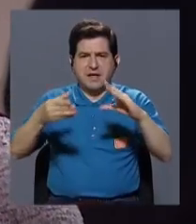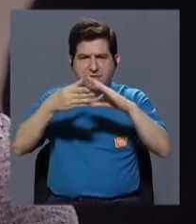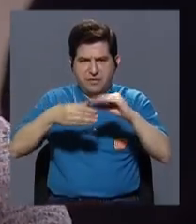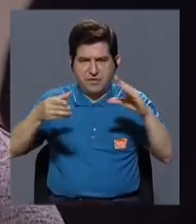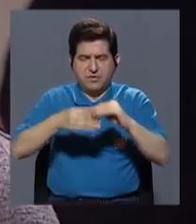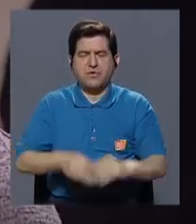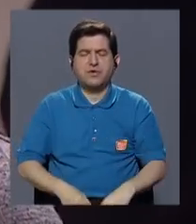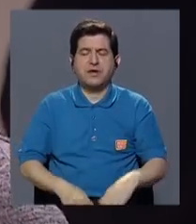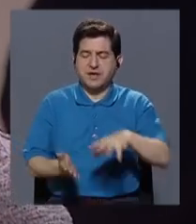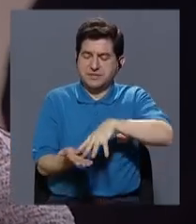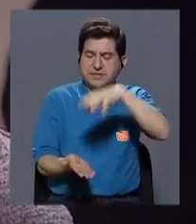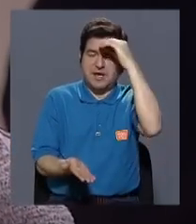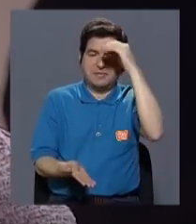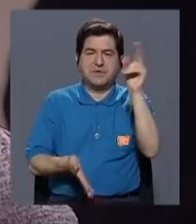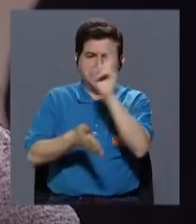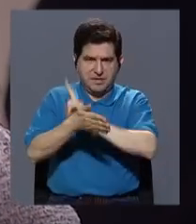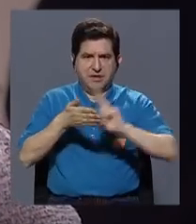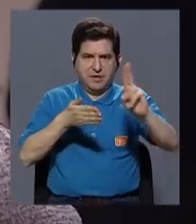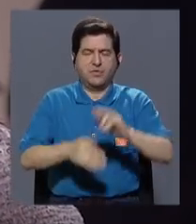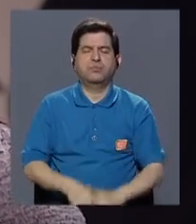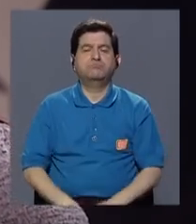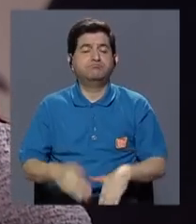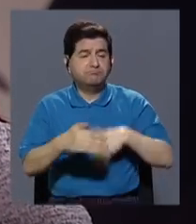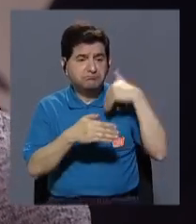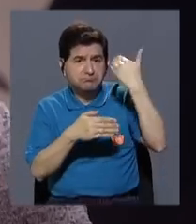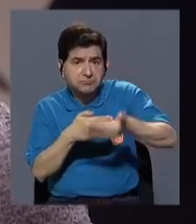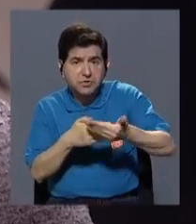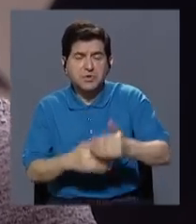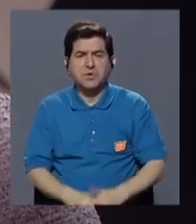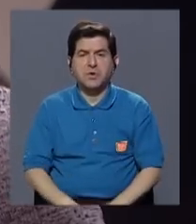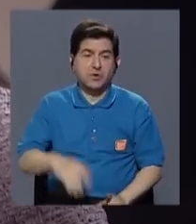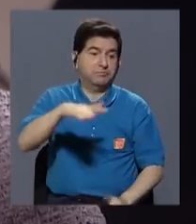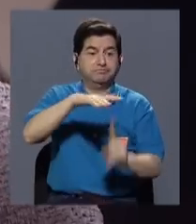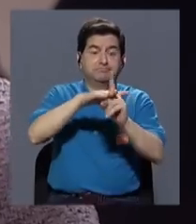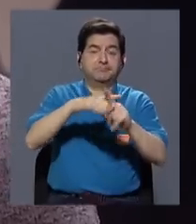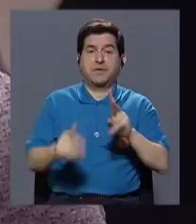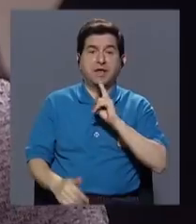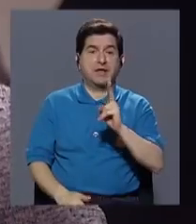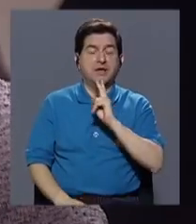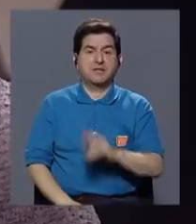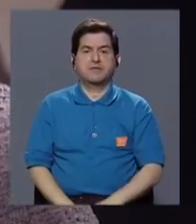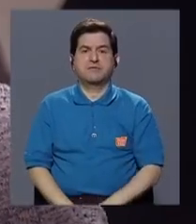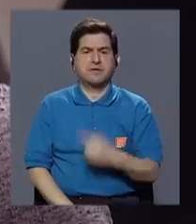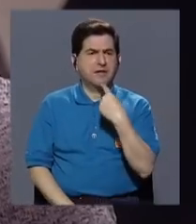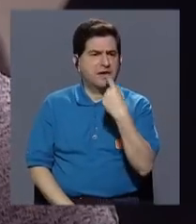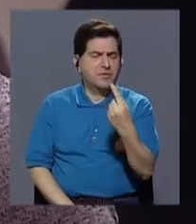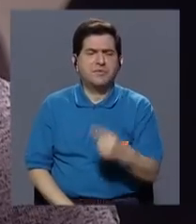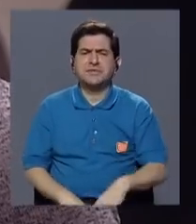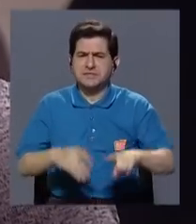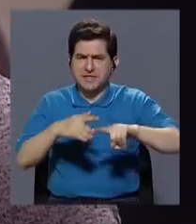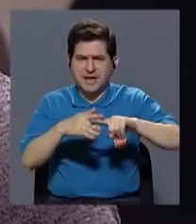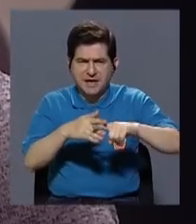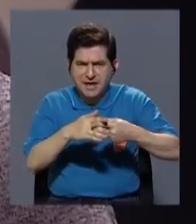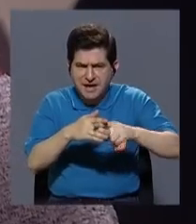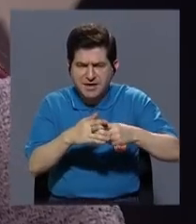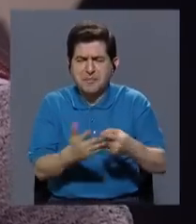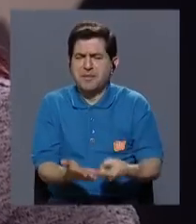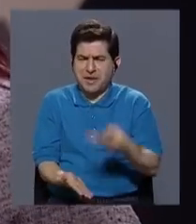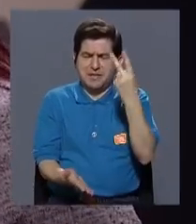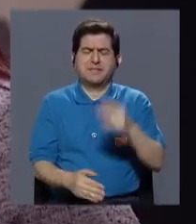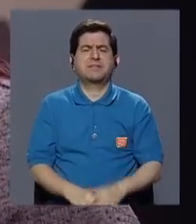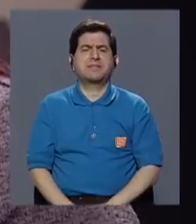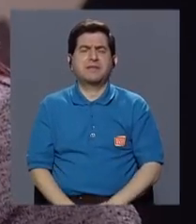supuesto y a partir de ahí salió y realmente tal como es y hasta una herramienta super rica